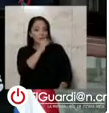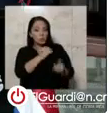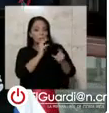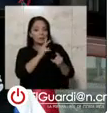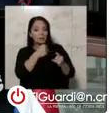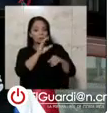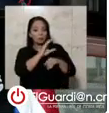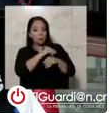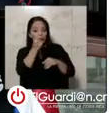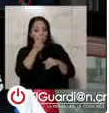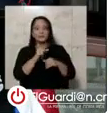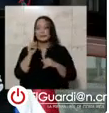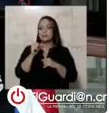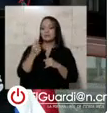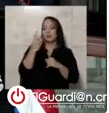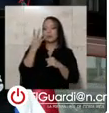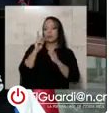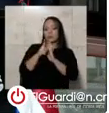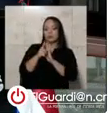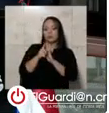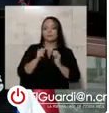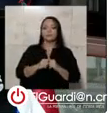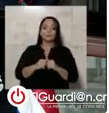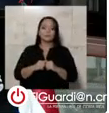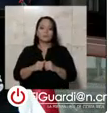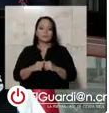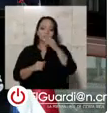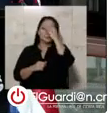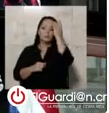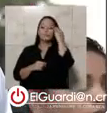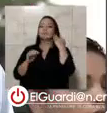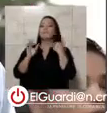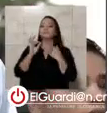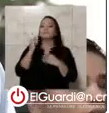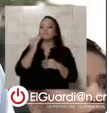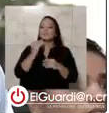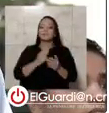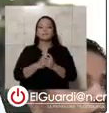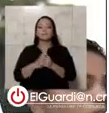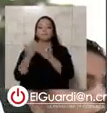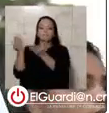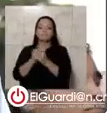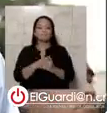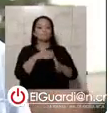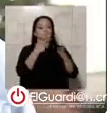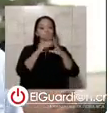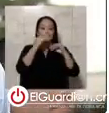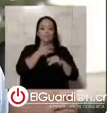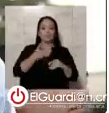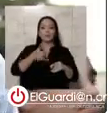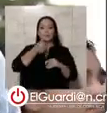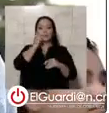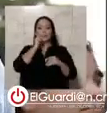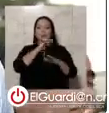de Gobierno, ¿no? Sí, señor, nos quedan 4 minutos con 13 segundos. Ah, ahí tenemos. Perfecto, muchas gracias. Presidente, Adelante. buenas tardes. Presidente, ayer